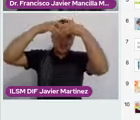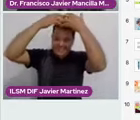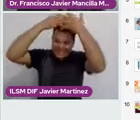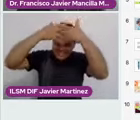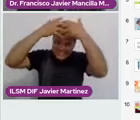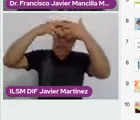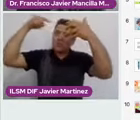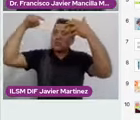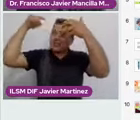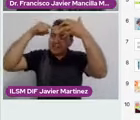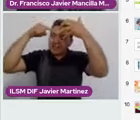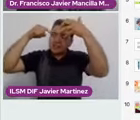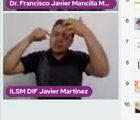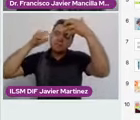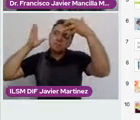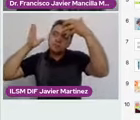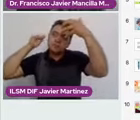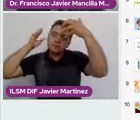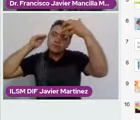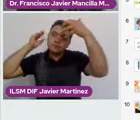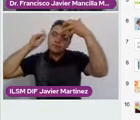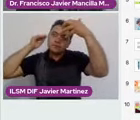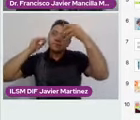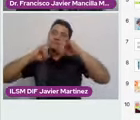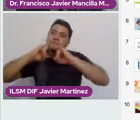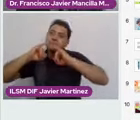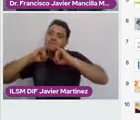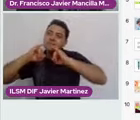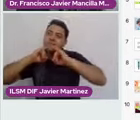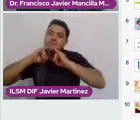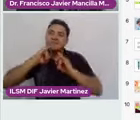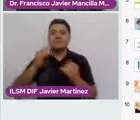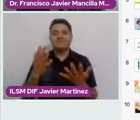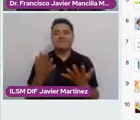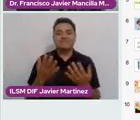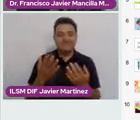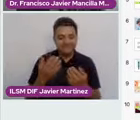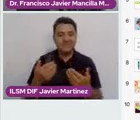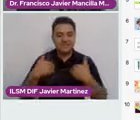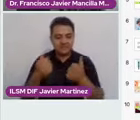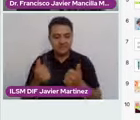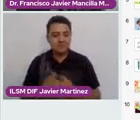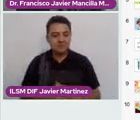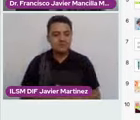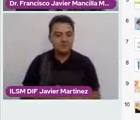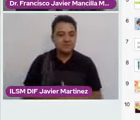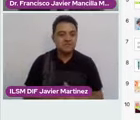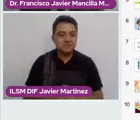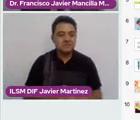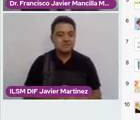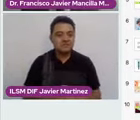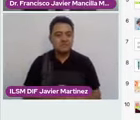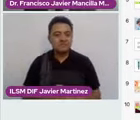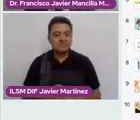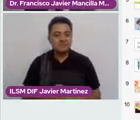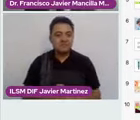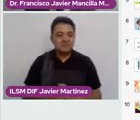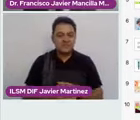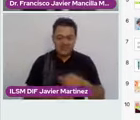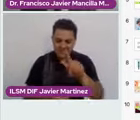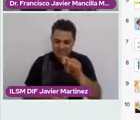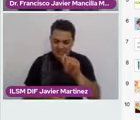donde estos sonidos son interpretados, donde hay esta interpretación sónica, ¿sí? Bueno, el tinnitus, ¿qué